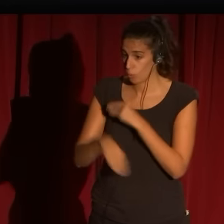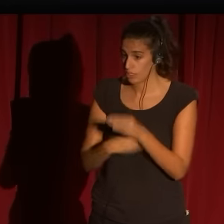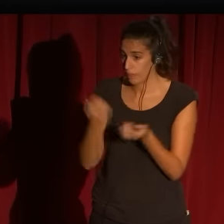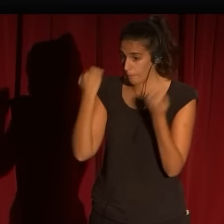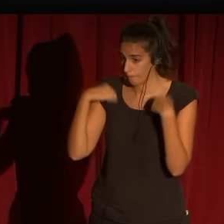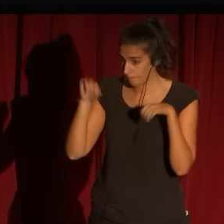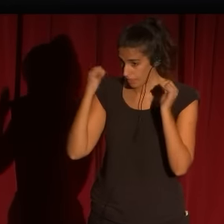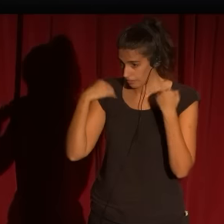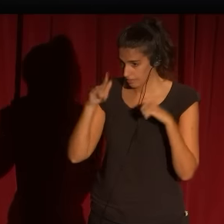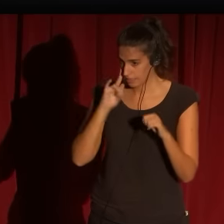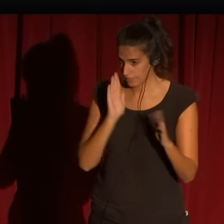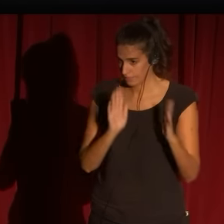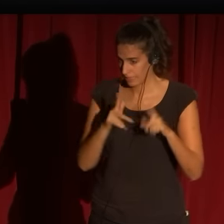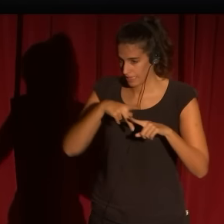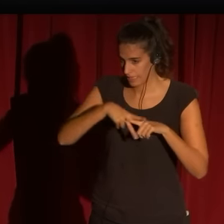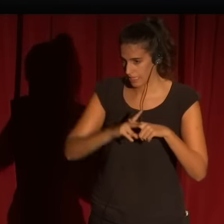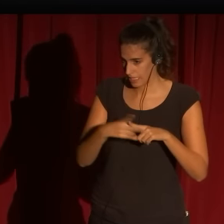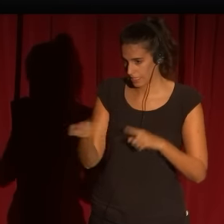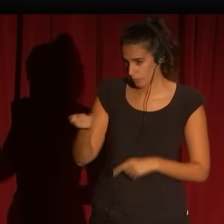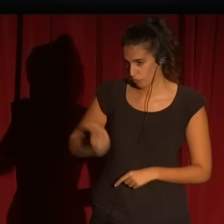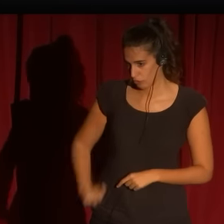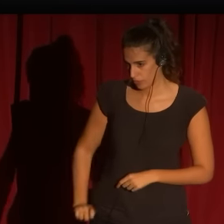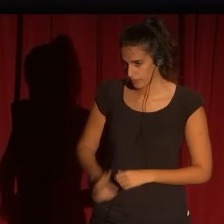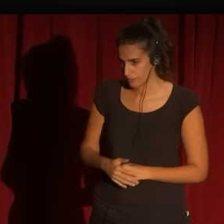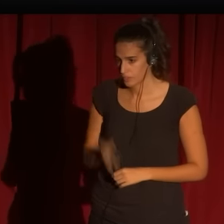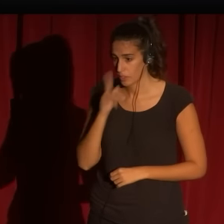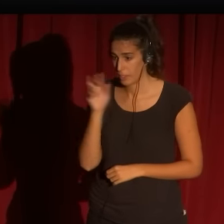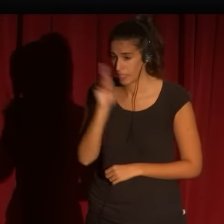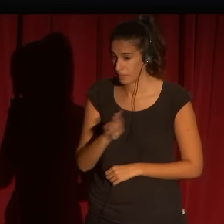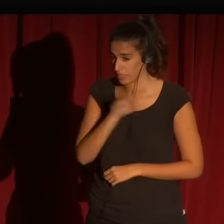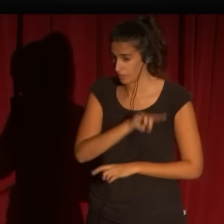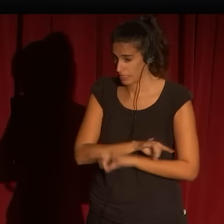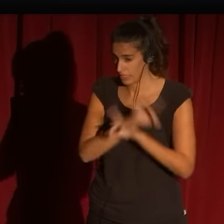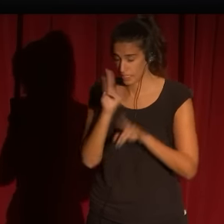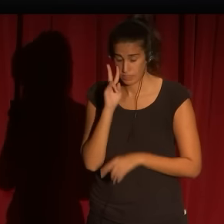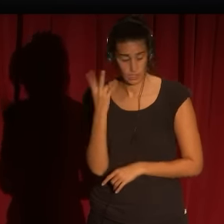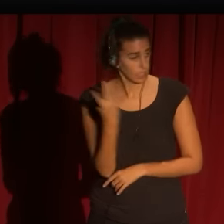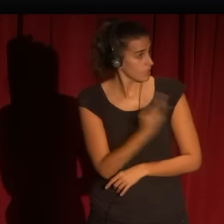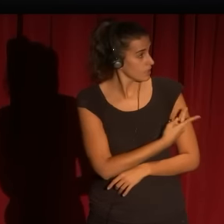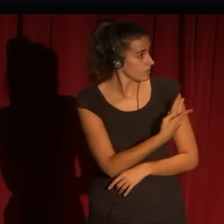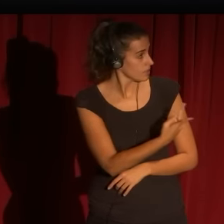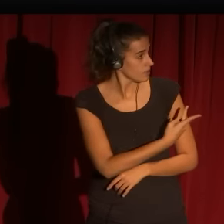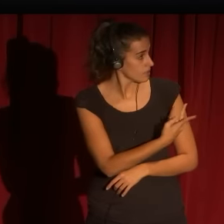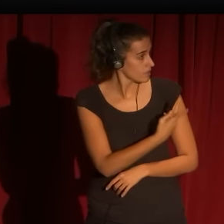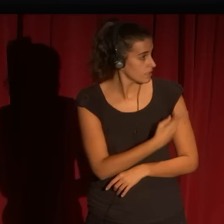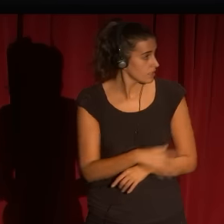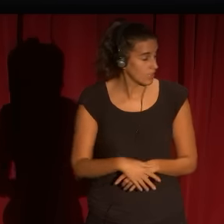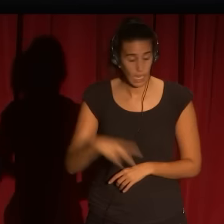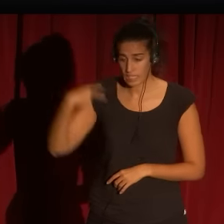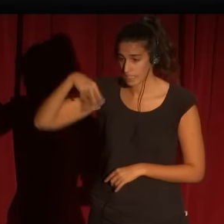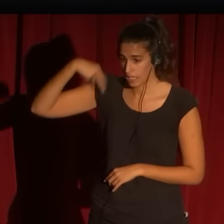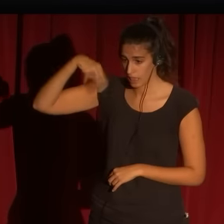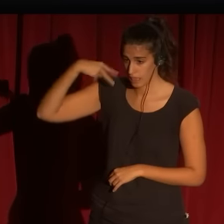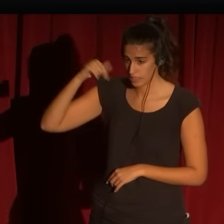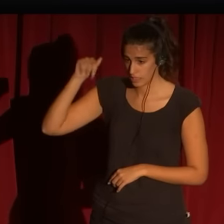práctica que claramente es de taller profesional veis las repeticiones Aquí también muy claramente yo creo en las cerezas que hay en esta parte